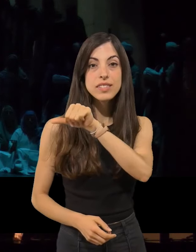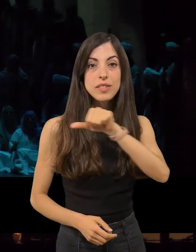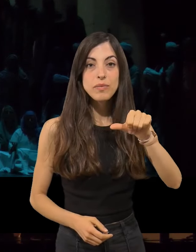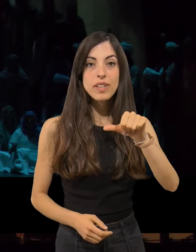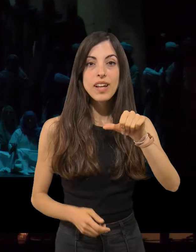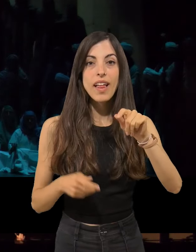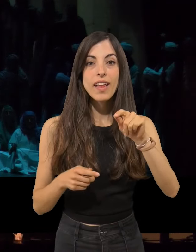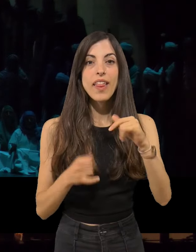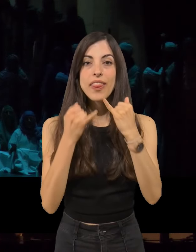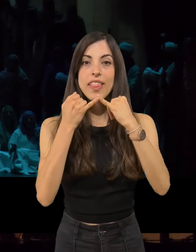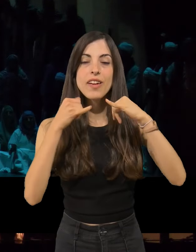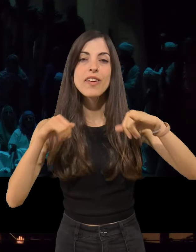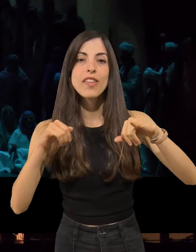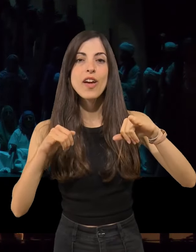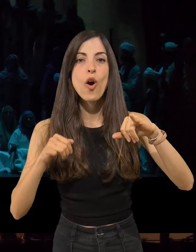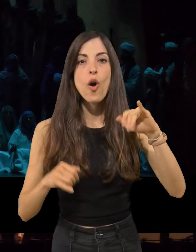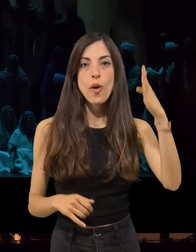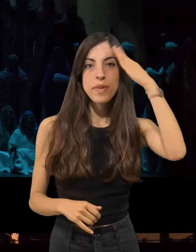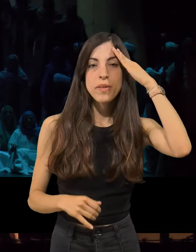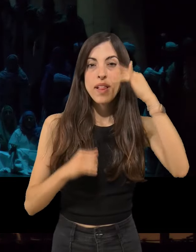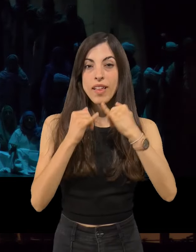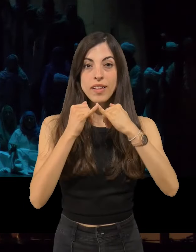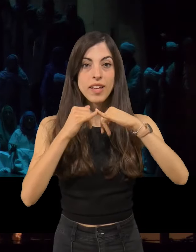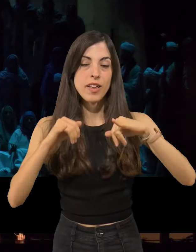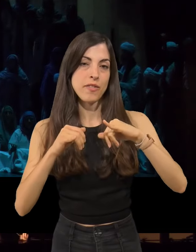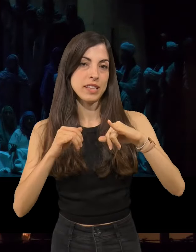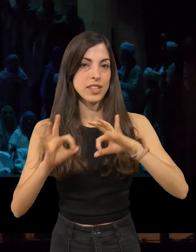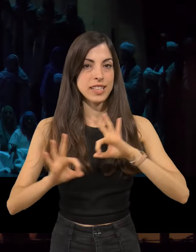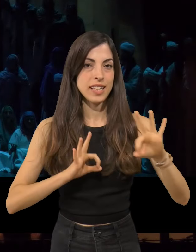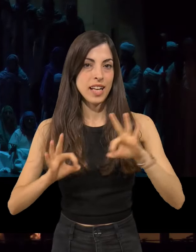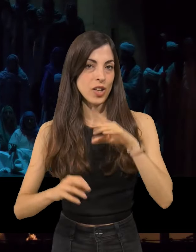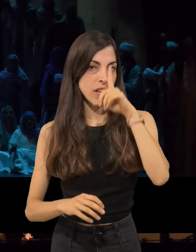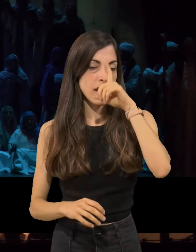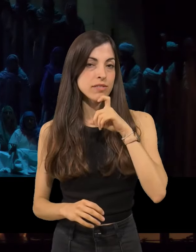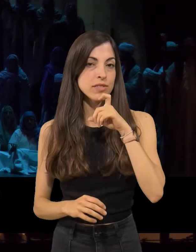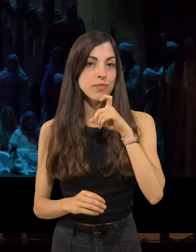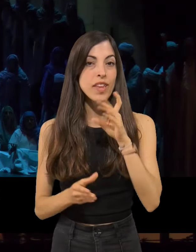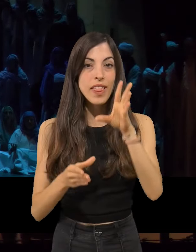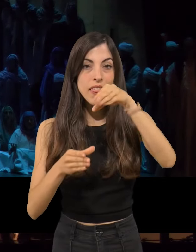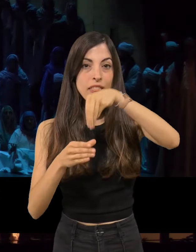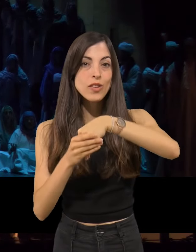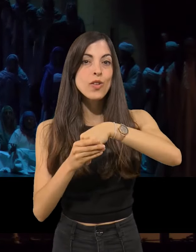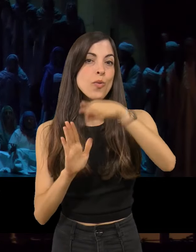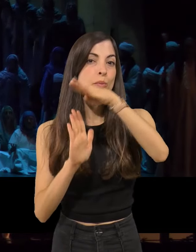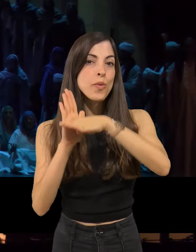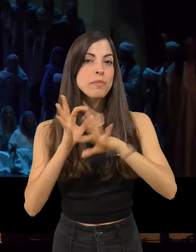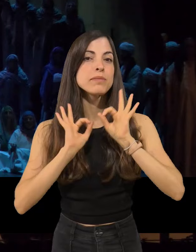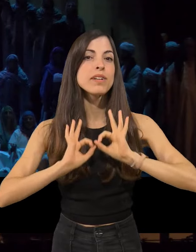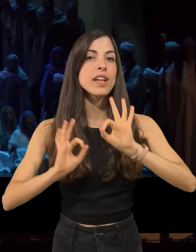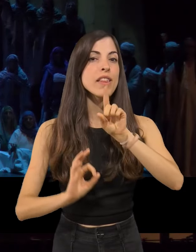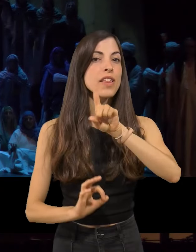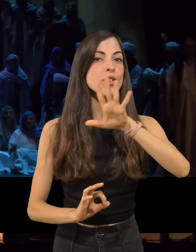Esta semana tiene lugar la celebración de uno de los principales eventos escénicos del año, que forma parte del programa especial por